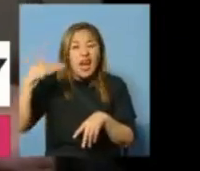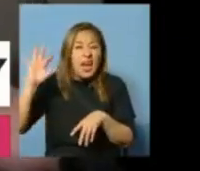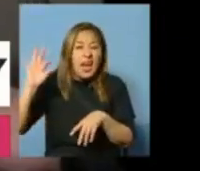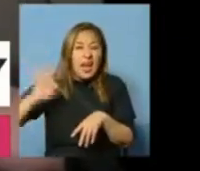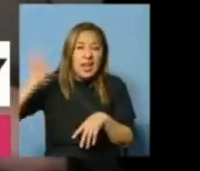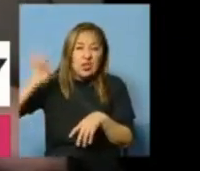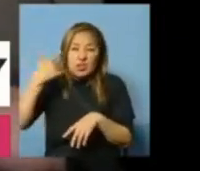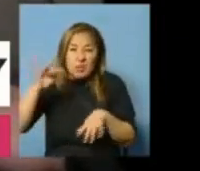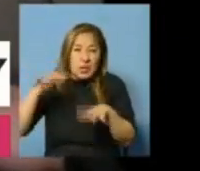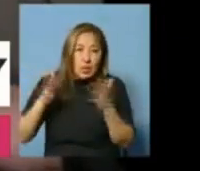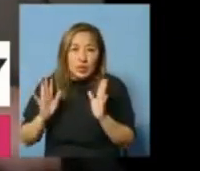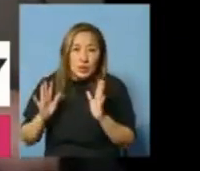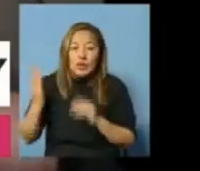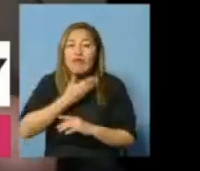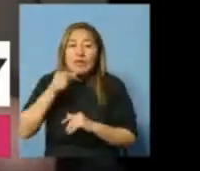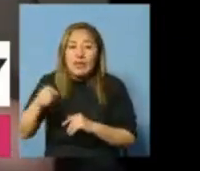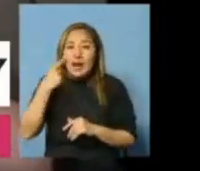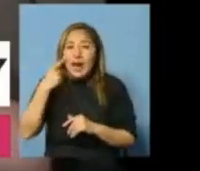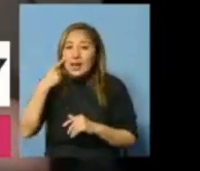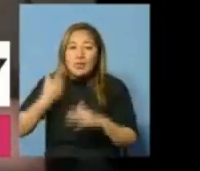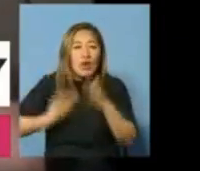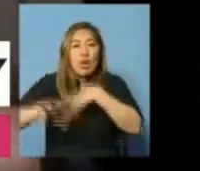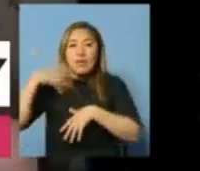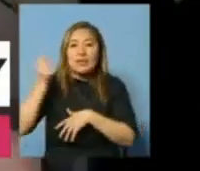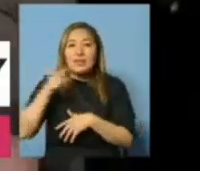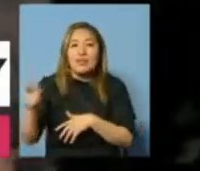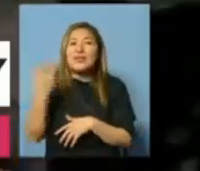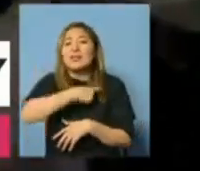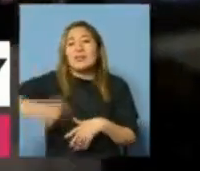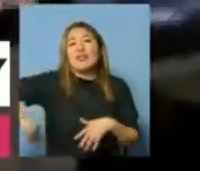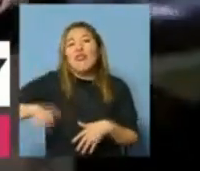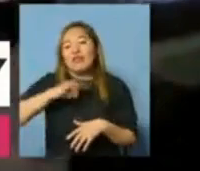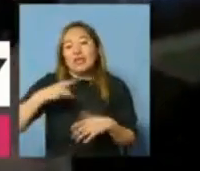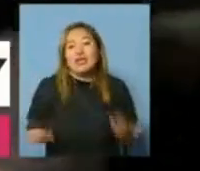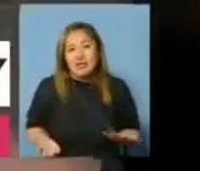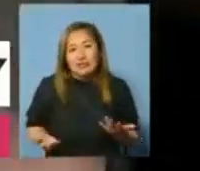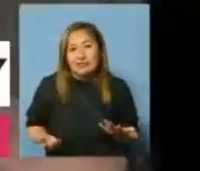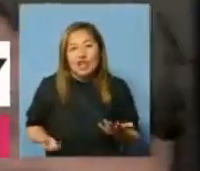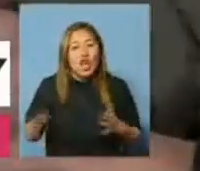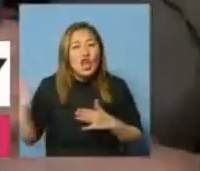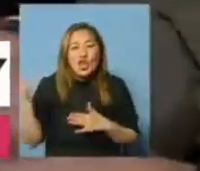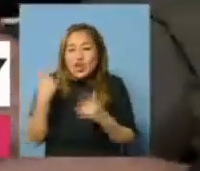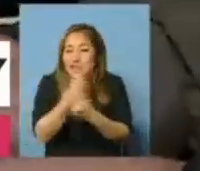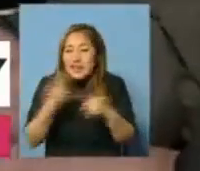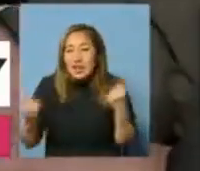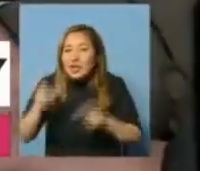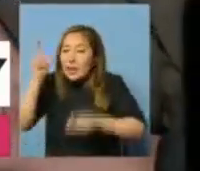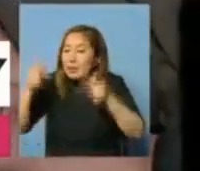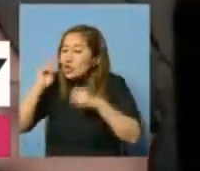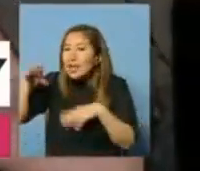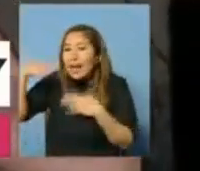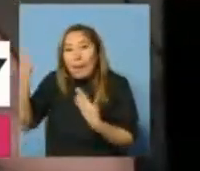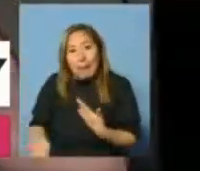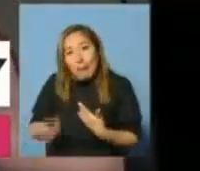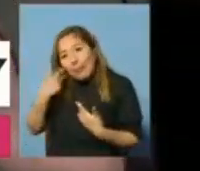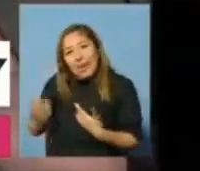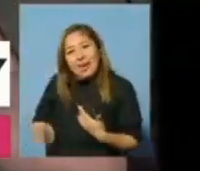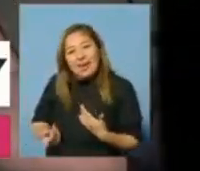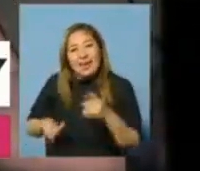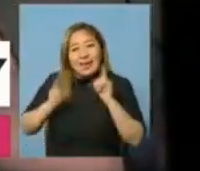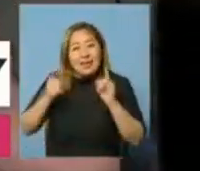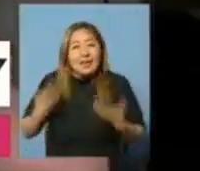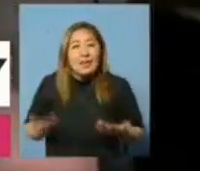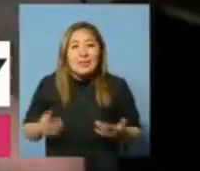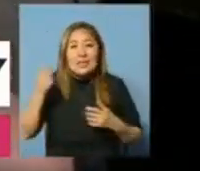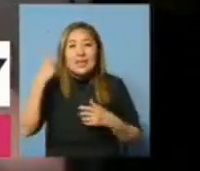del federalismo algo realmente central en su gobierno. Bueno, Todas esas cosas creo que la gente las valora, y también el